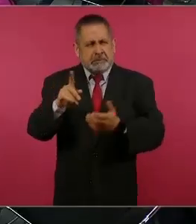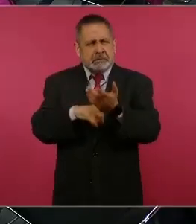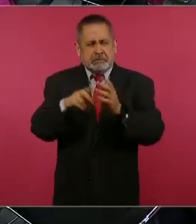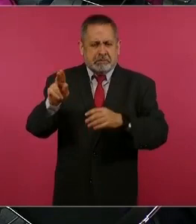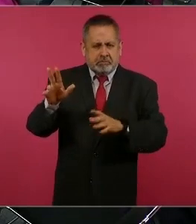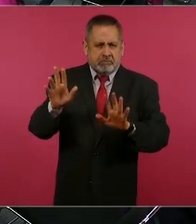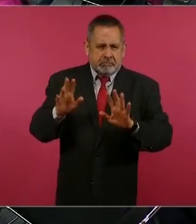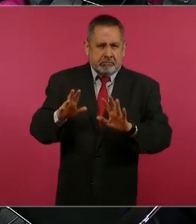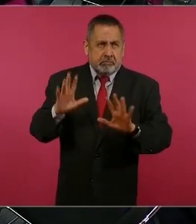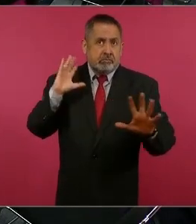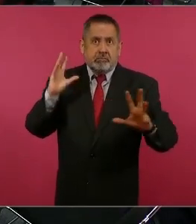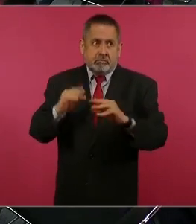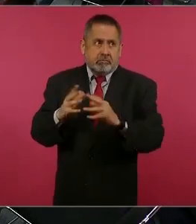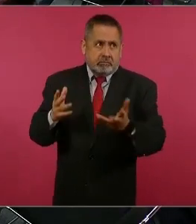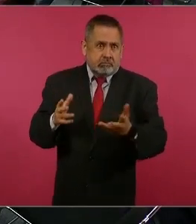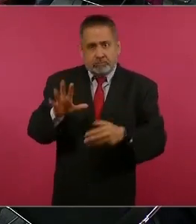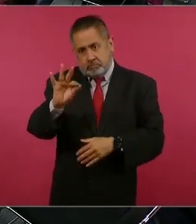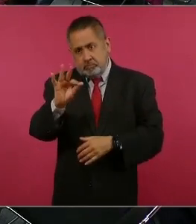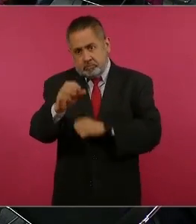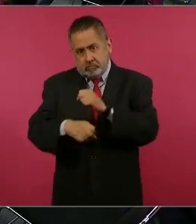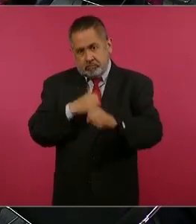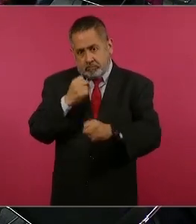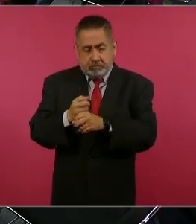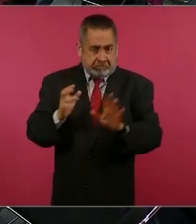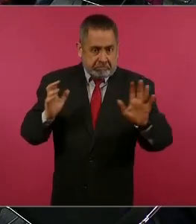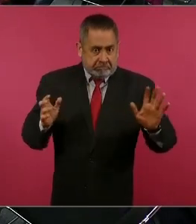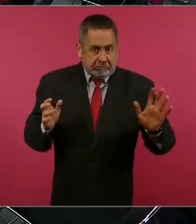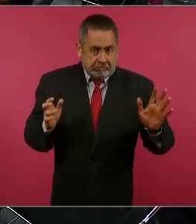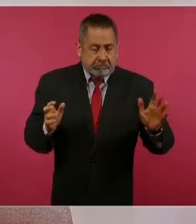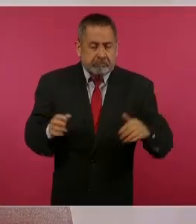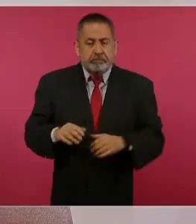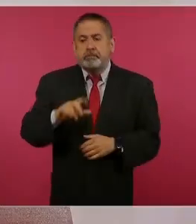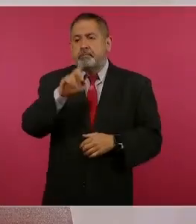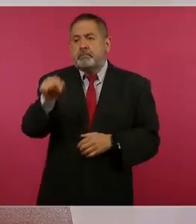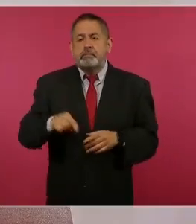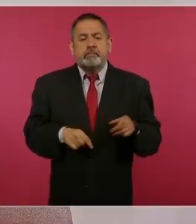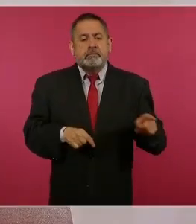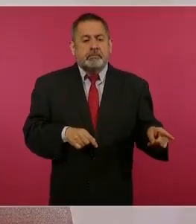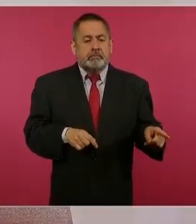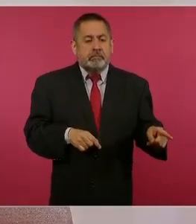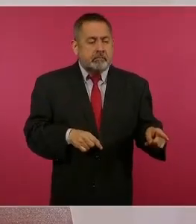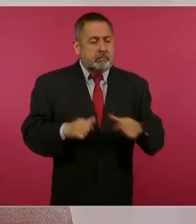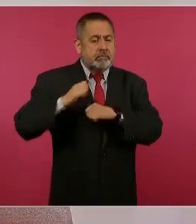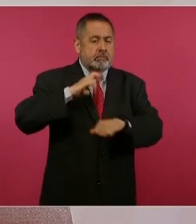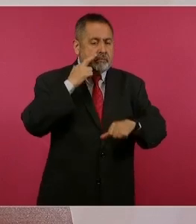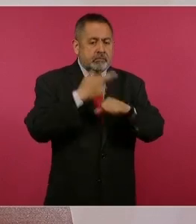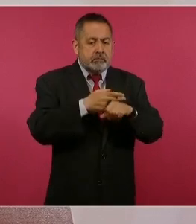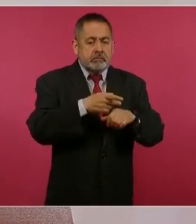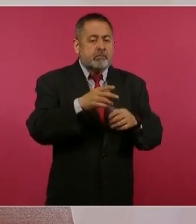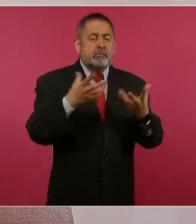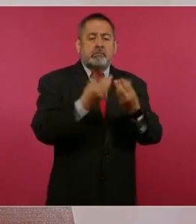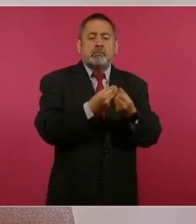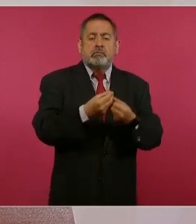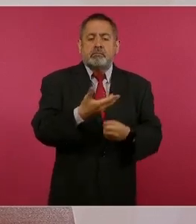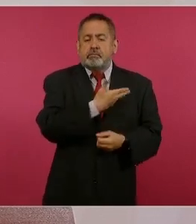80, pues sí, ya son 40 años, ¿no? Luego fue de comunicación con